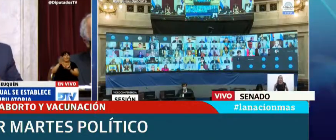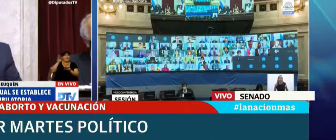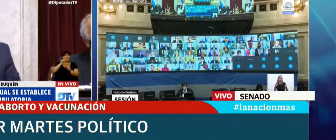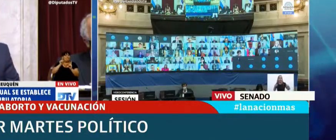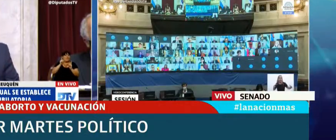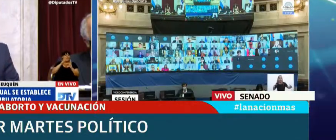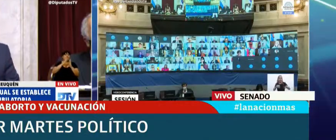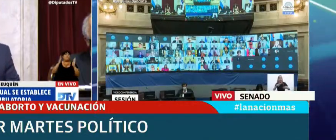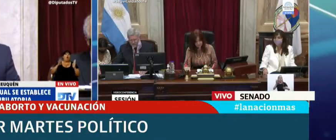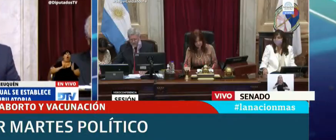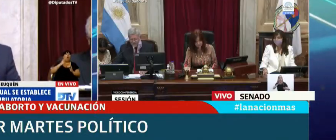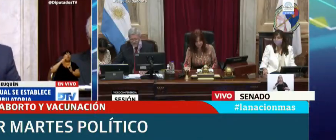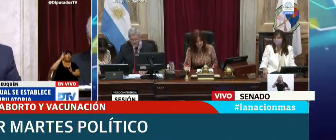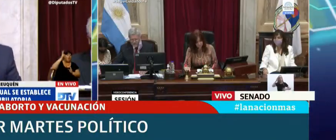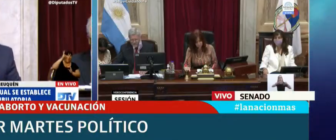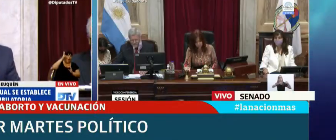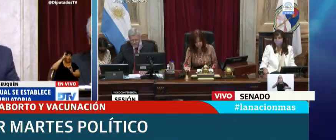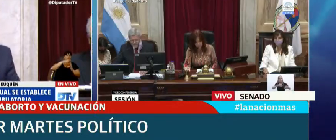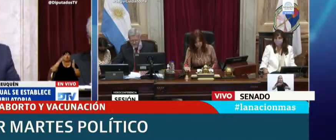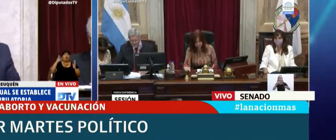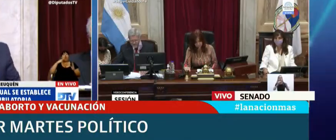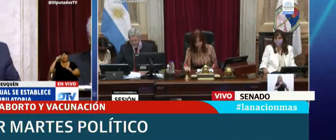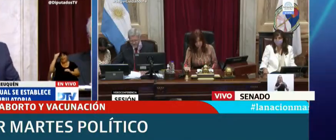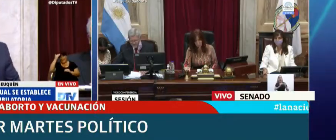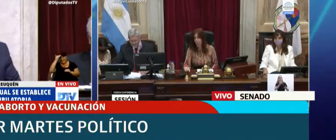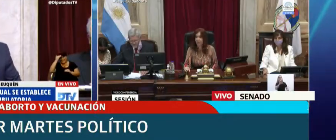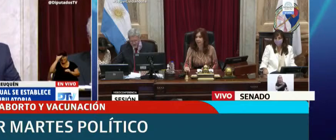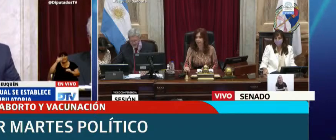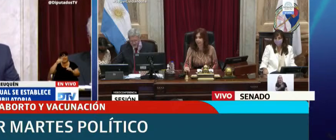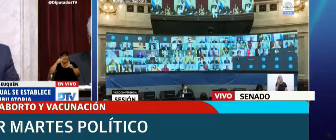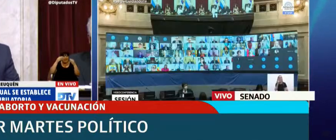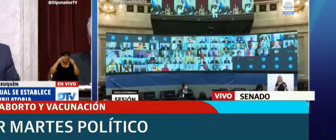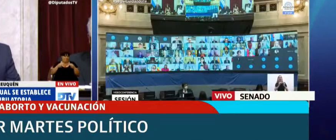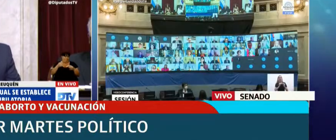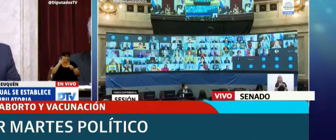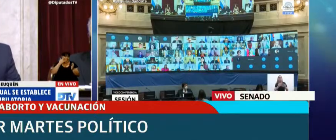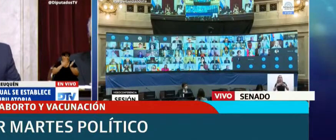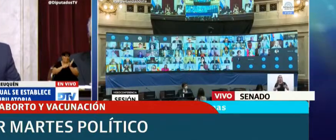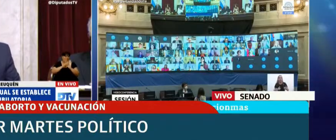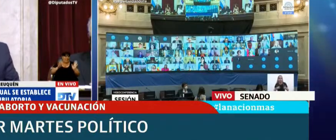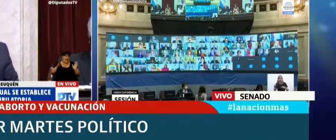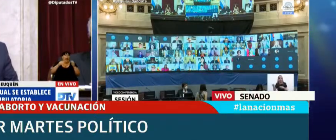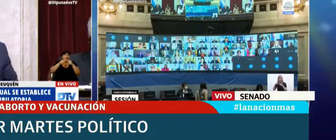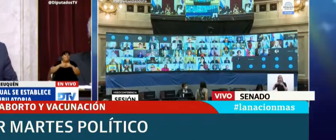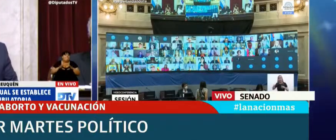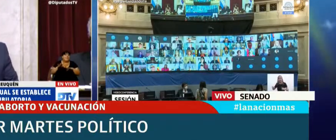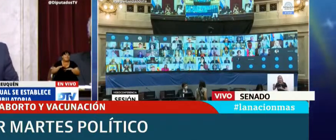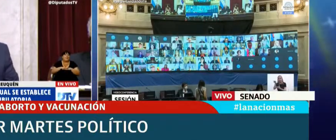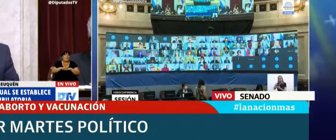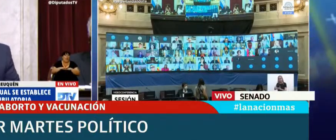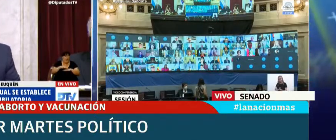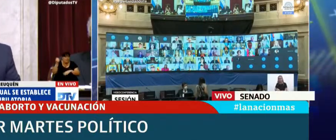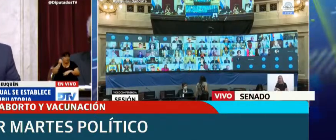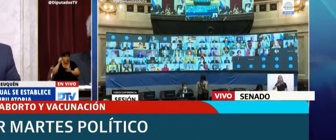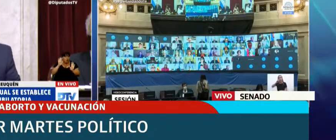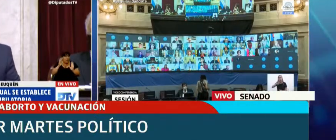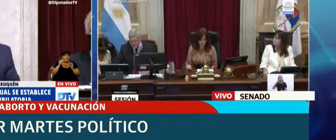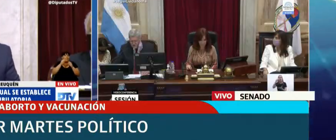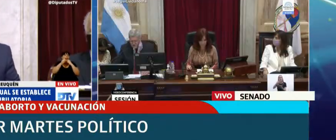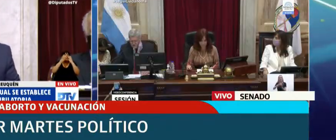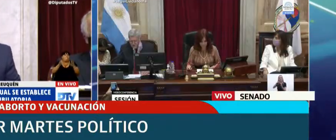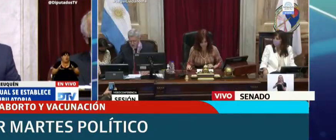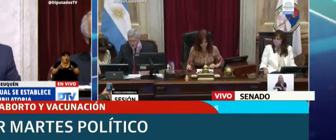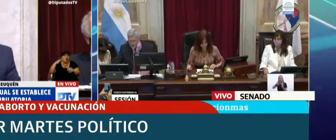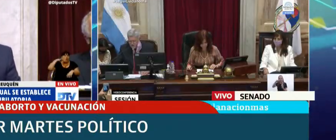porsche no por mucho con muchas dificultades en el caso de la reforma jubilatoria y el quórum muy